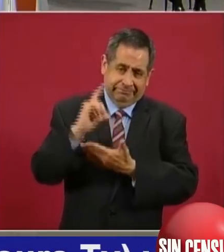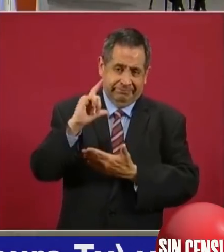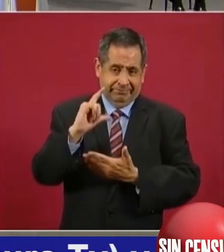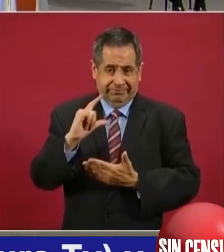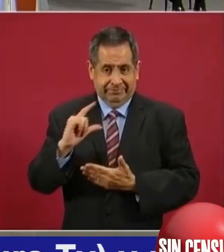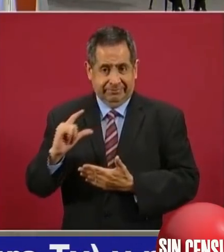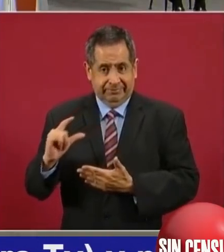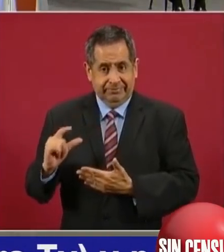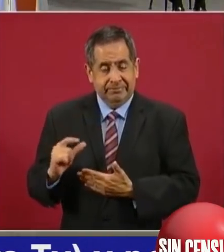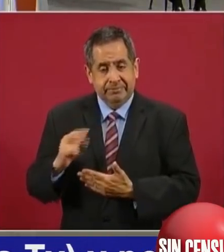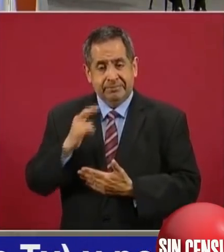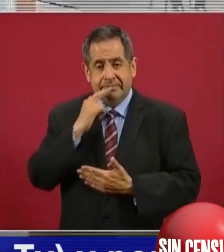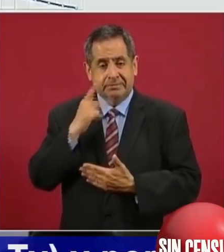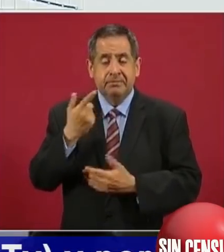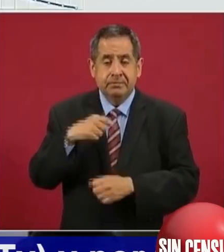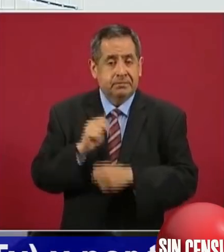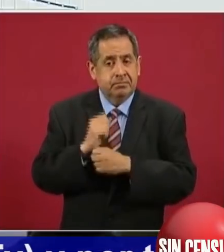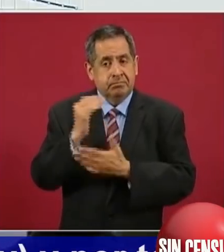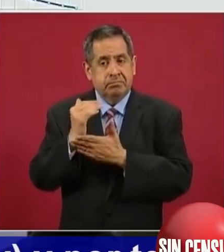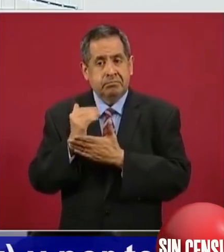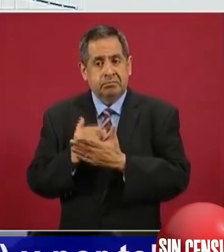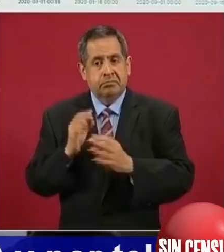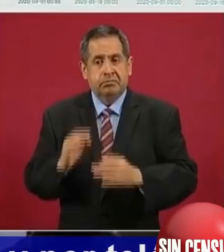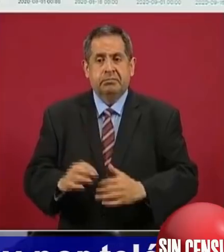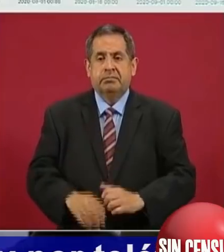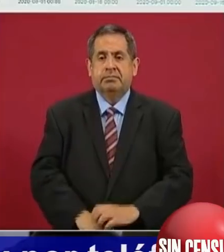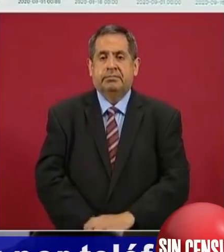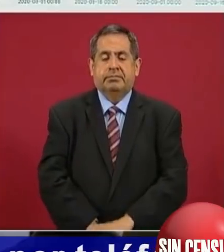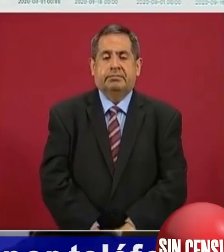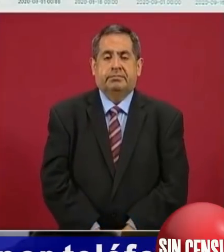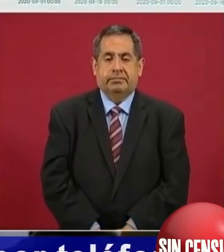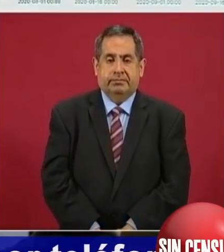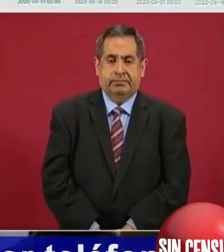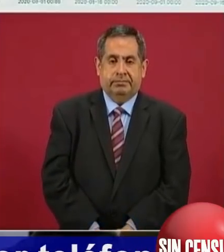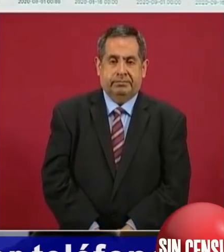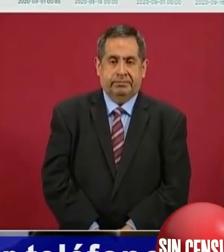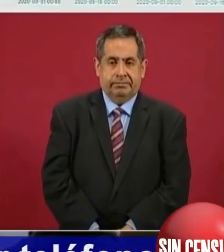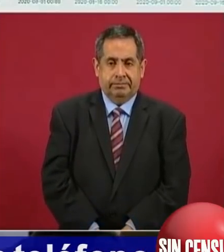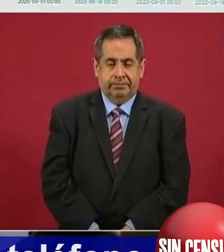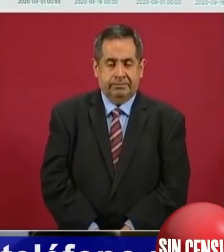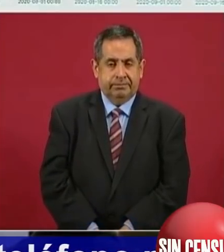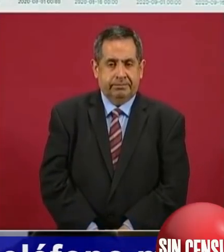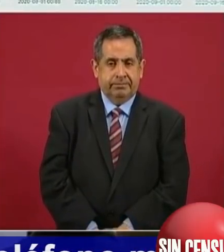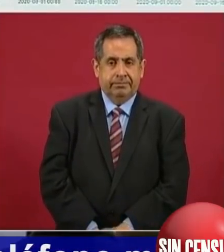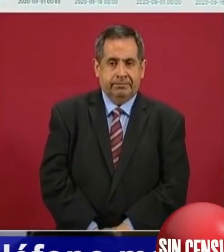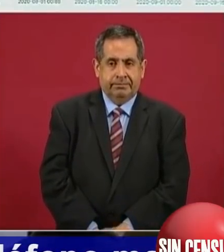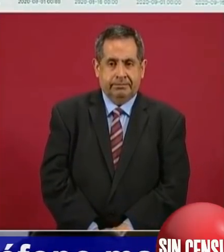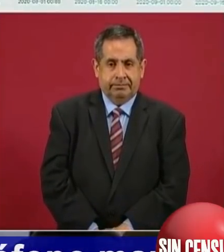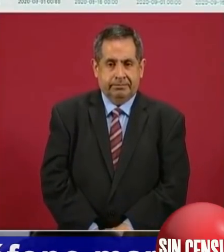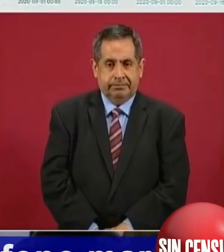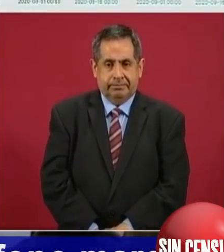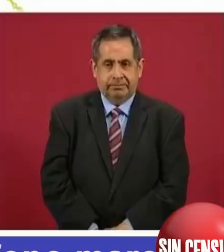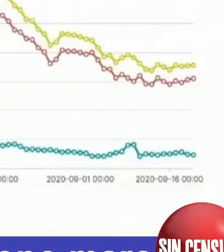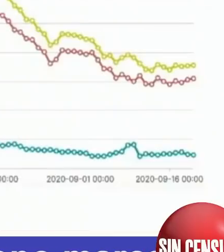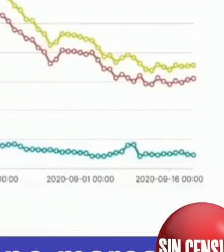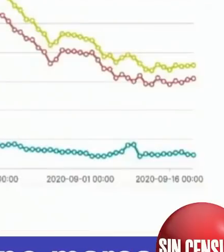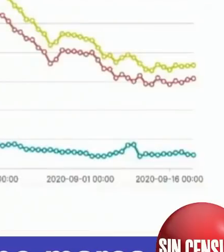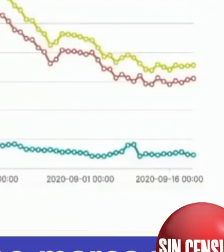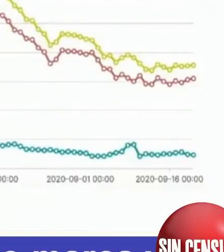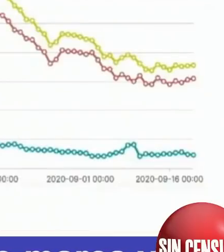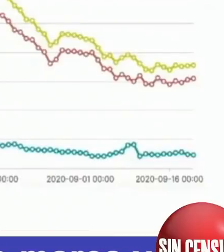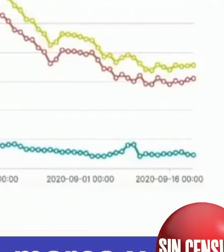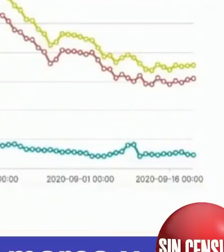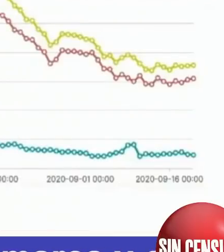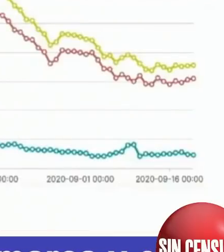reducirse ya por varias semanas consecutivas. La siguiente. Y se muestra en la ocupación hospitalaria que desde el 1 de